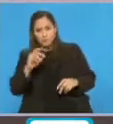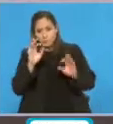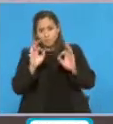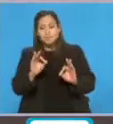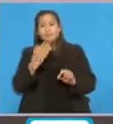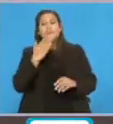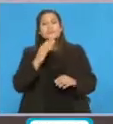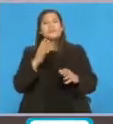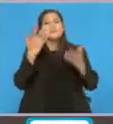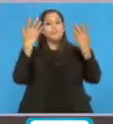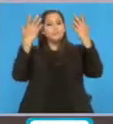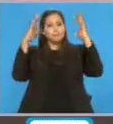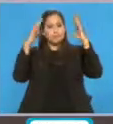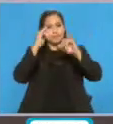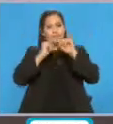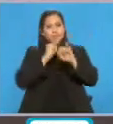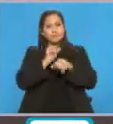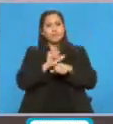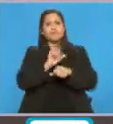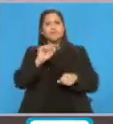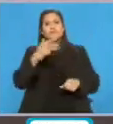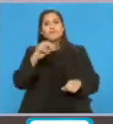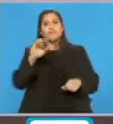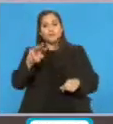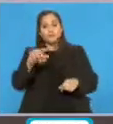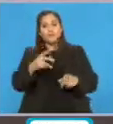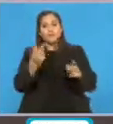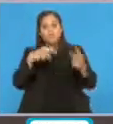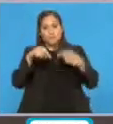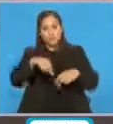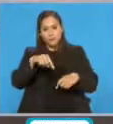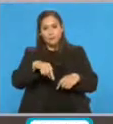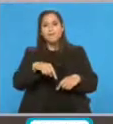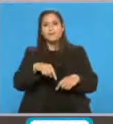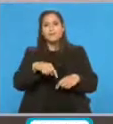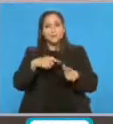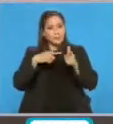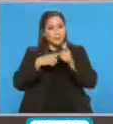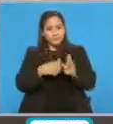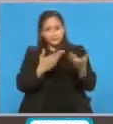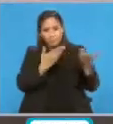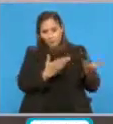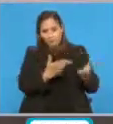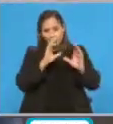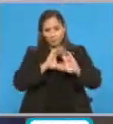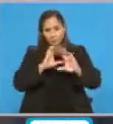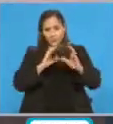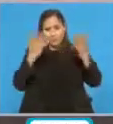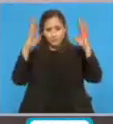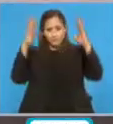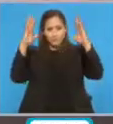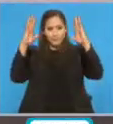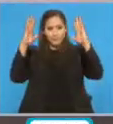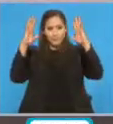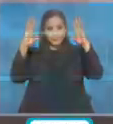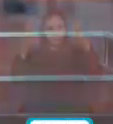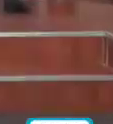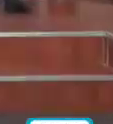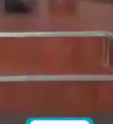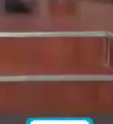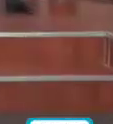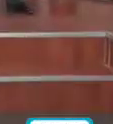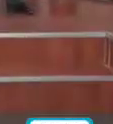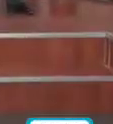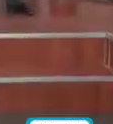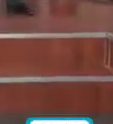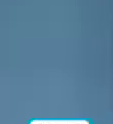Perfecto. Claro, sí. El aplauso para la Internacional Carro Show, que están con nosotros y continúan con buena música. Venga. Vaya.